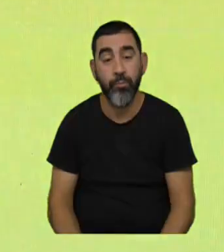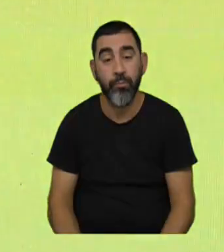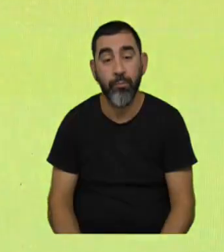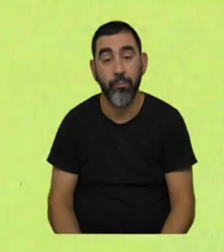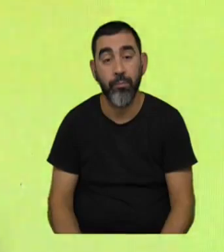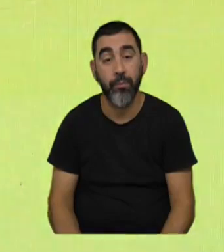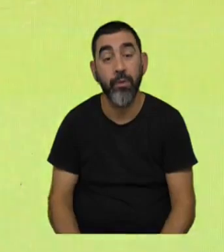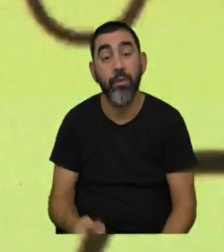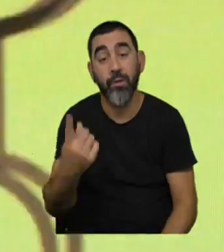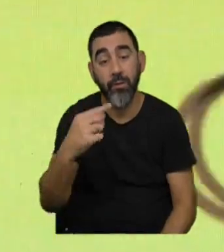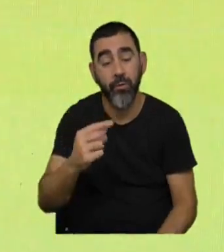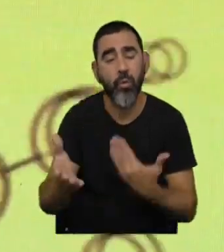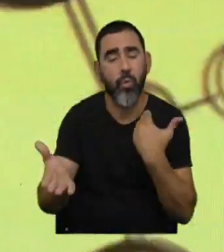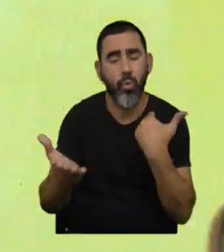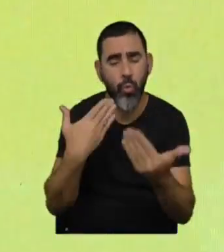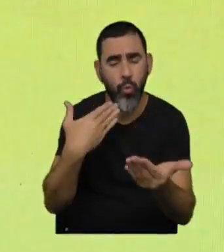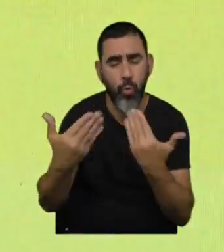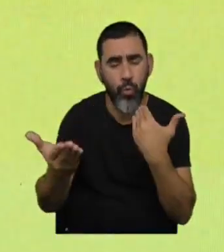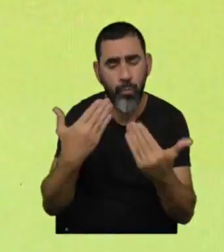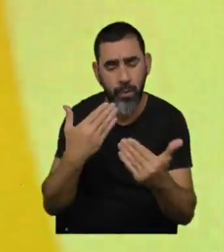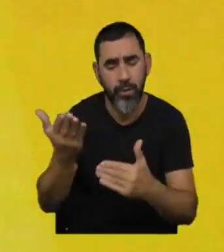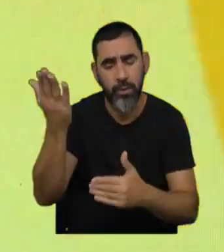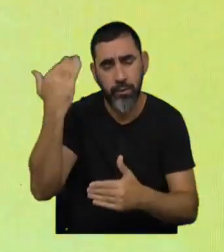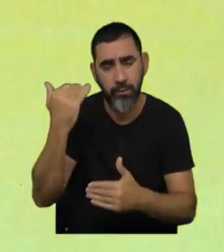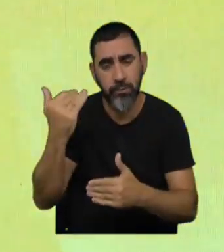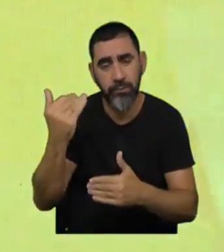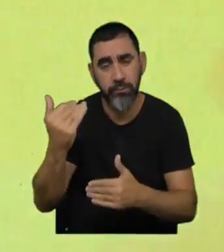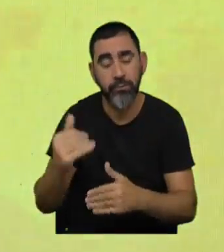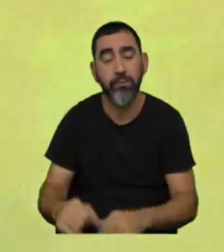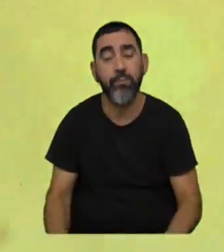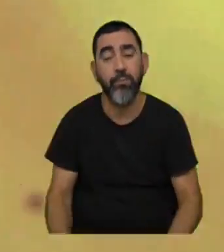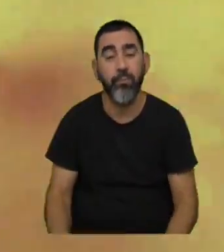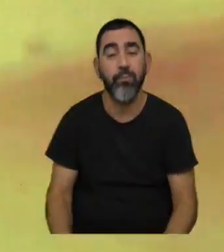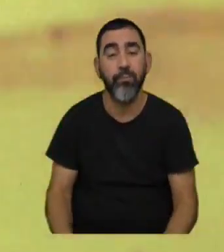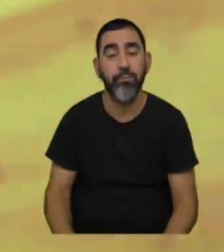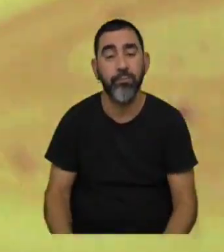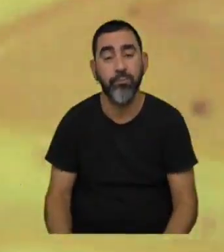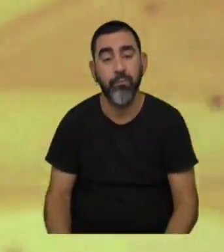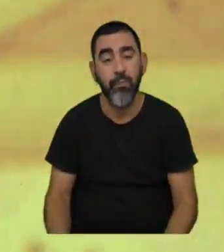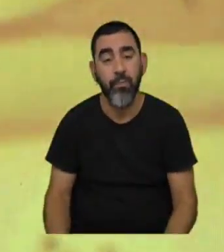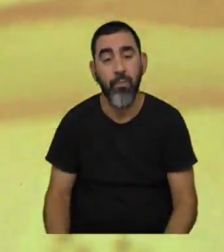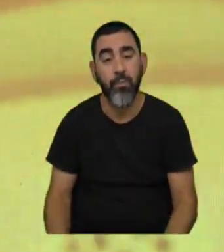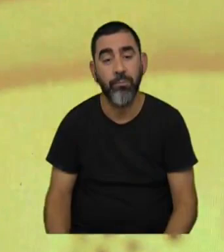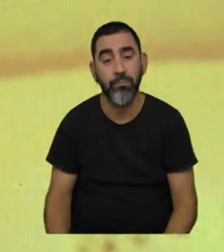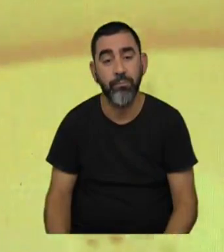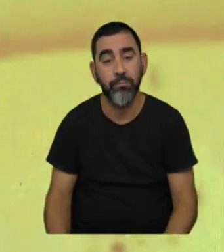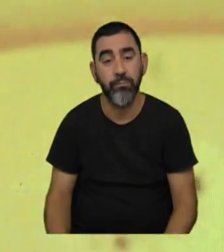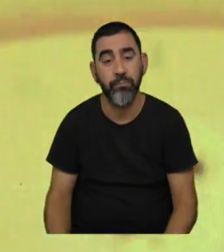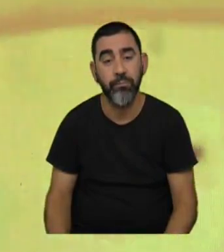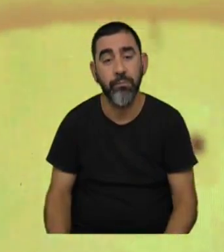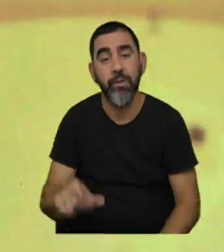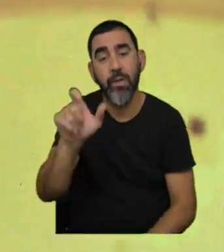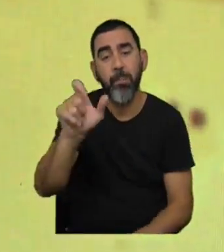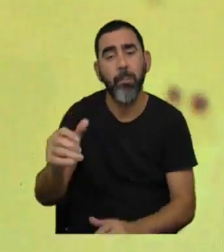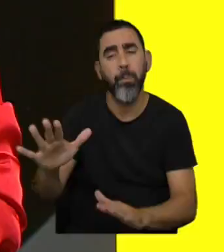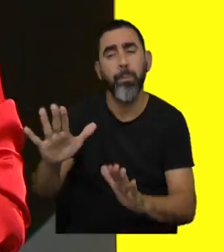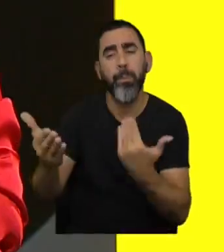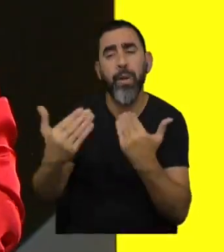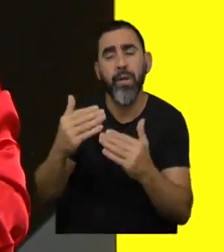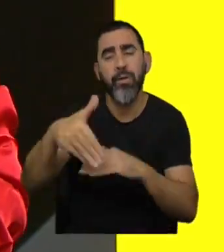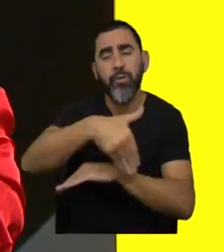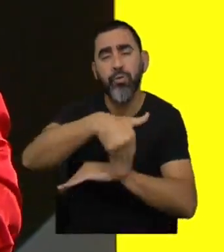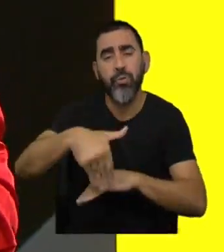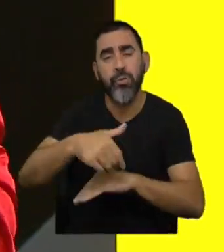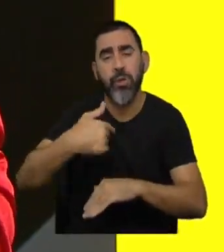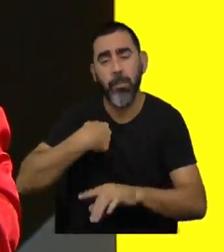esto fue motivo de conversación mientras estábamos viendo el informe. Te para la gente por la calle. No, a mí